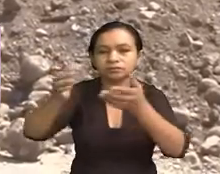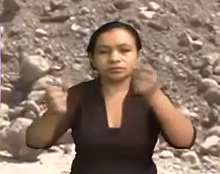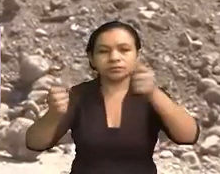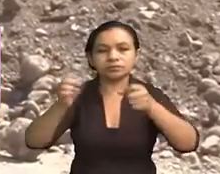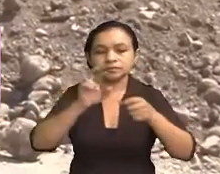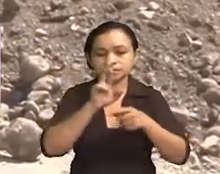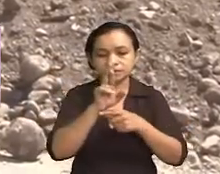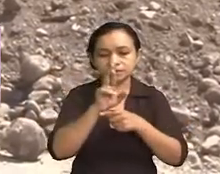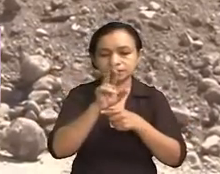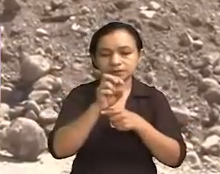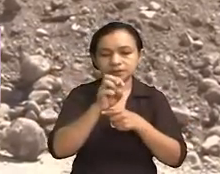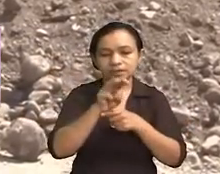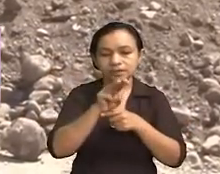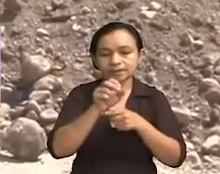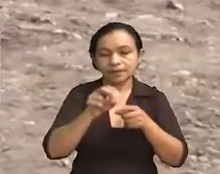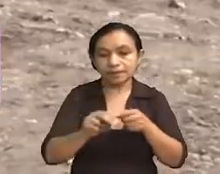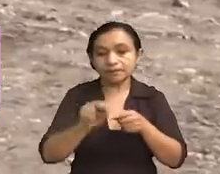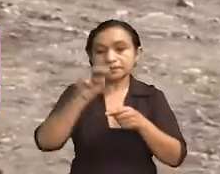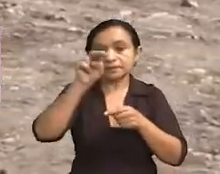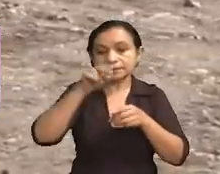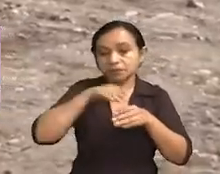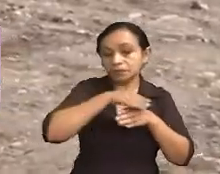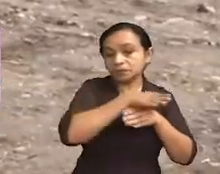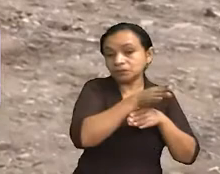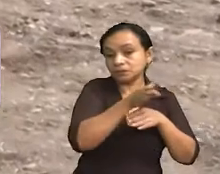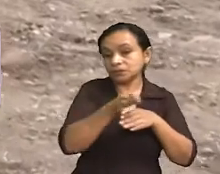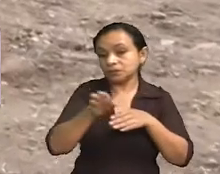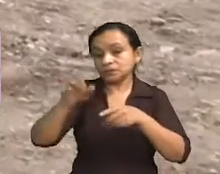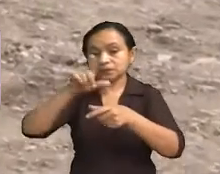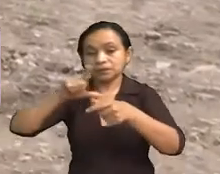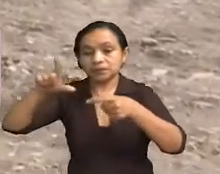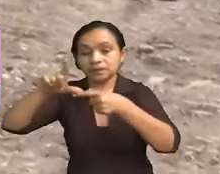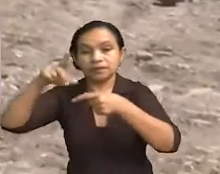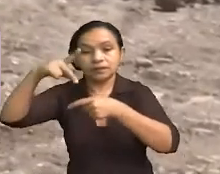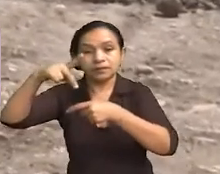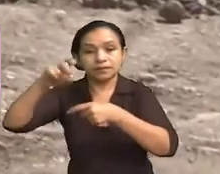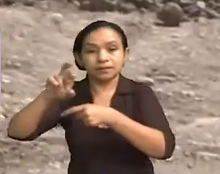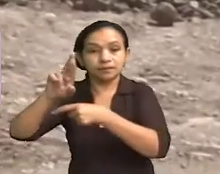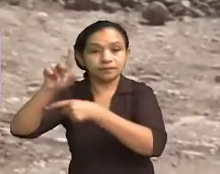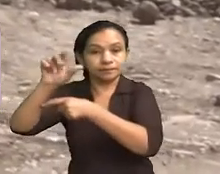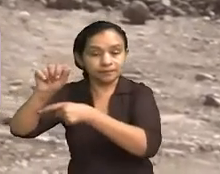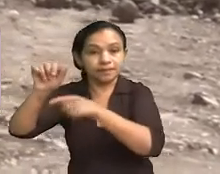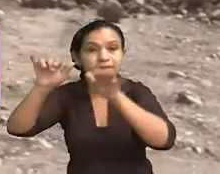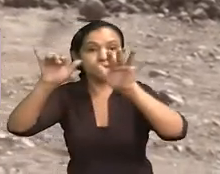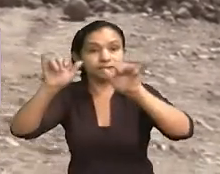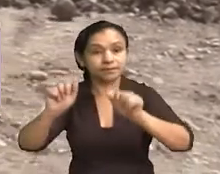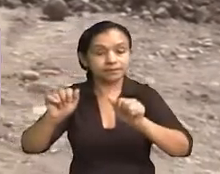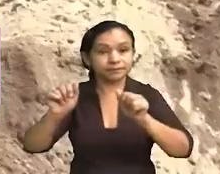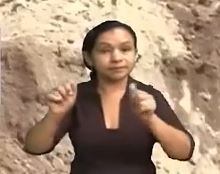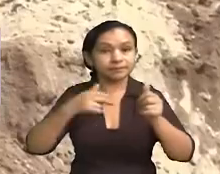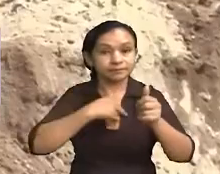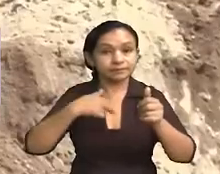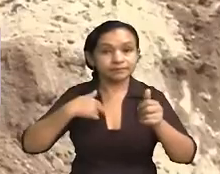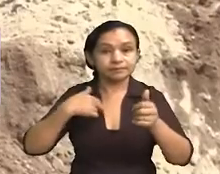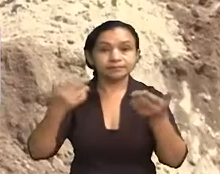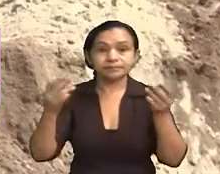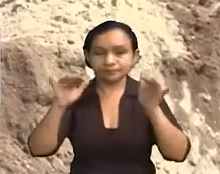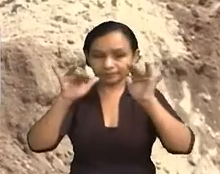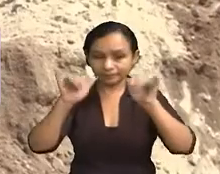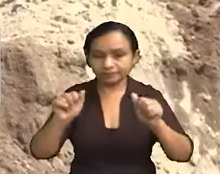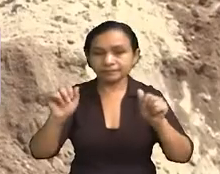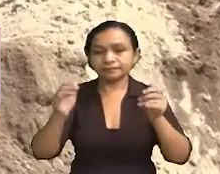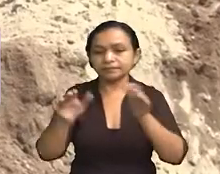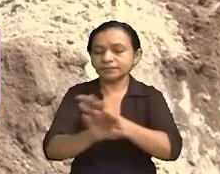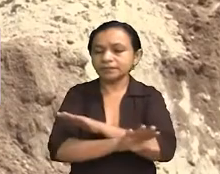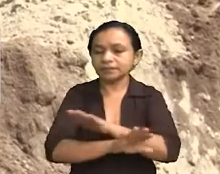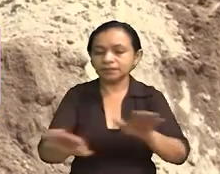Rama para el norte, ¿verdad? Es buscando Laguna de Perla, Cucarajil, y ya está prácticamente,